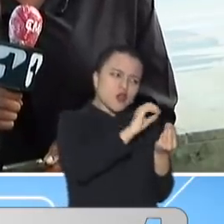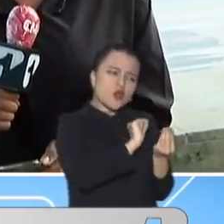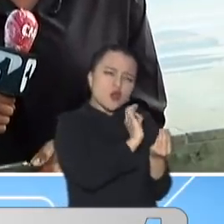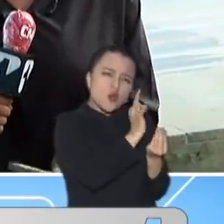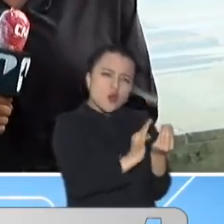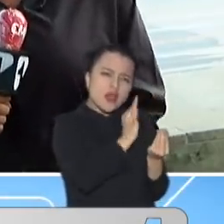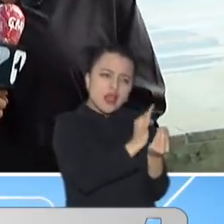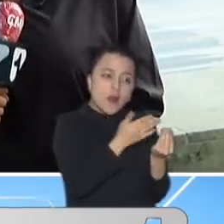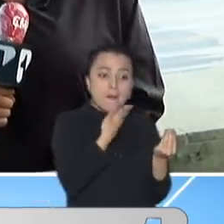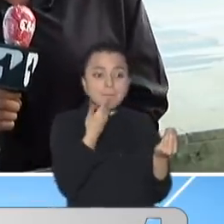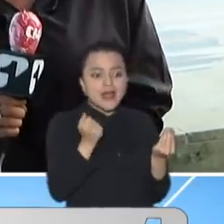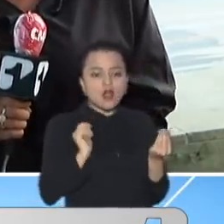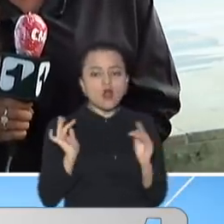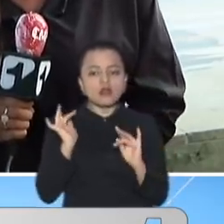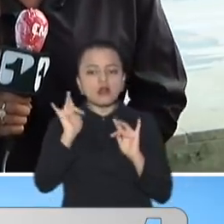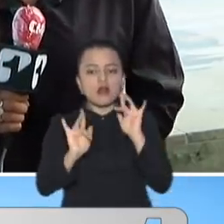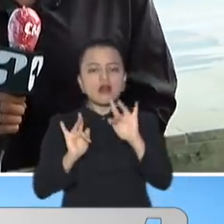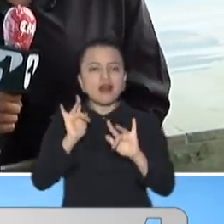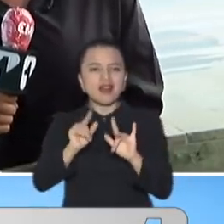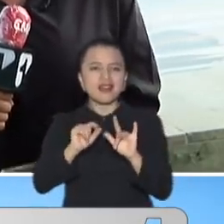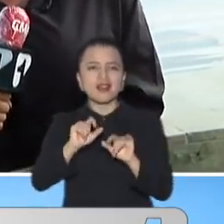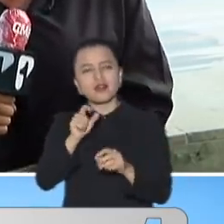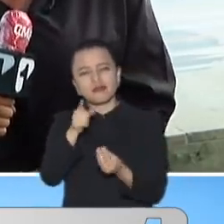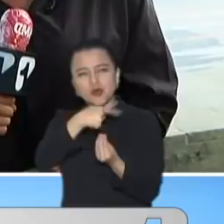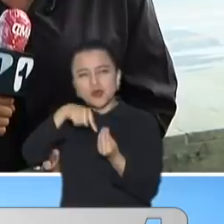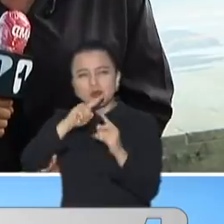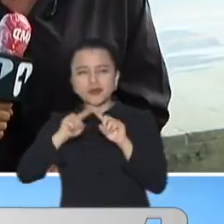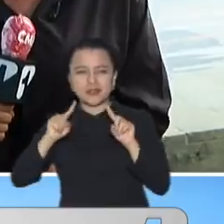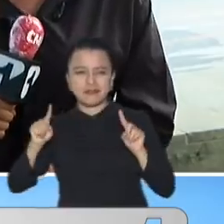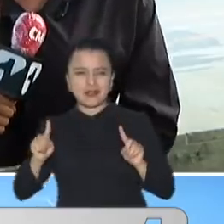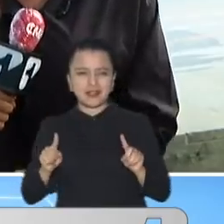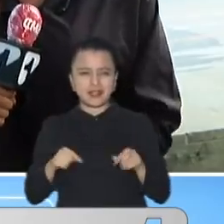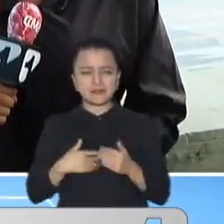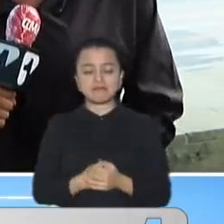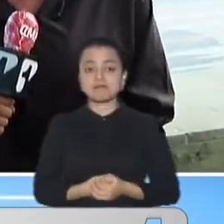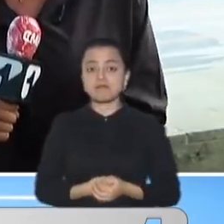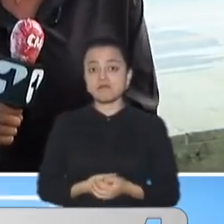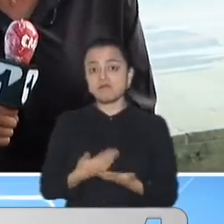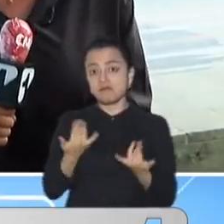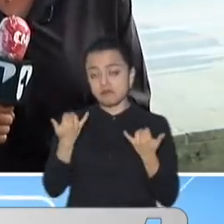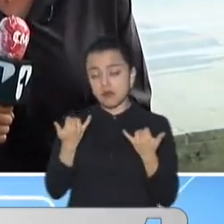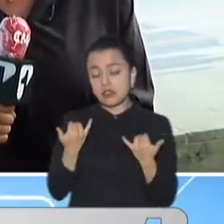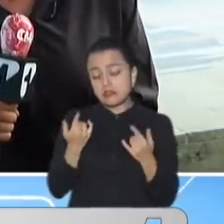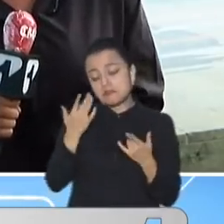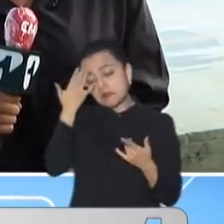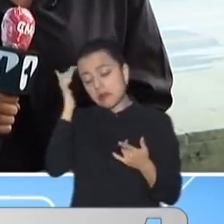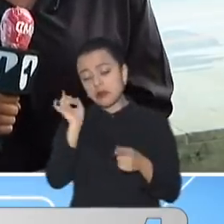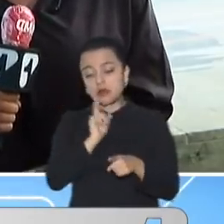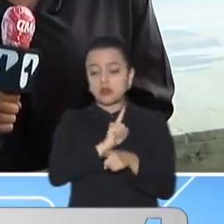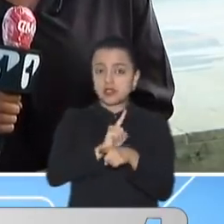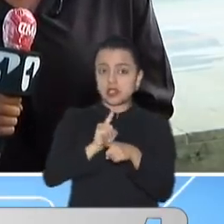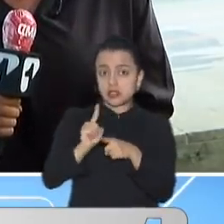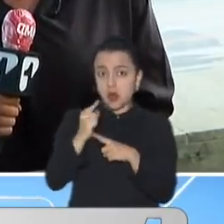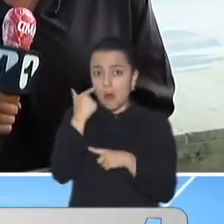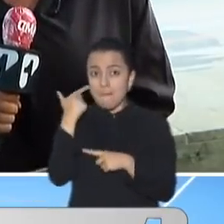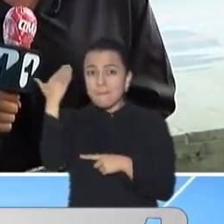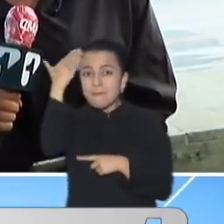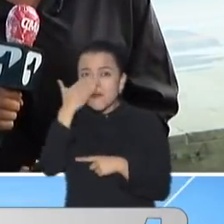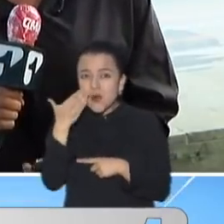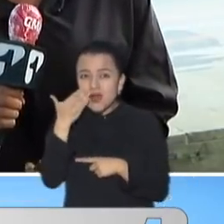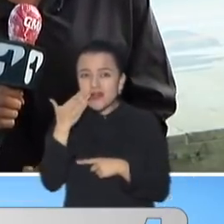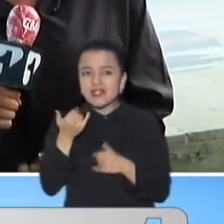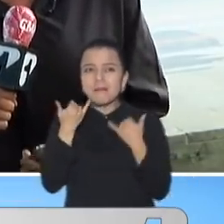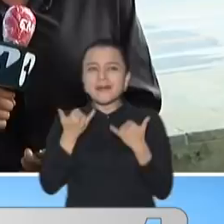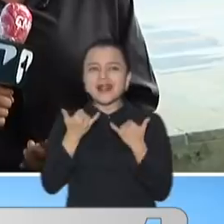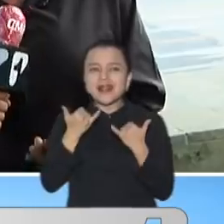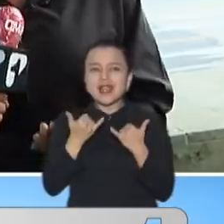otros pacientes. Se espera que entonces estas 90.000 vacunas que tendrá Medellín y que se harían en el transcurso de una semana serían para el mes